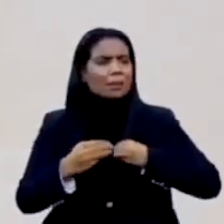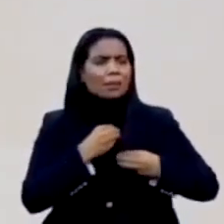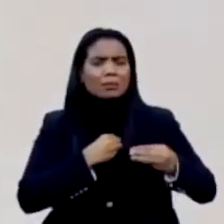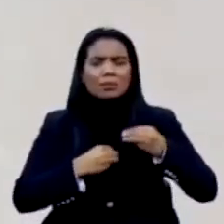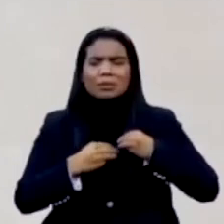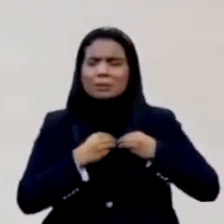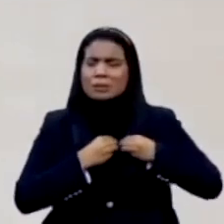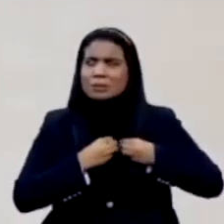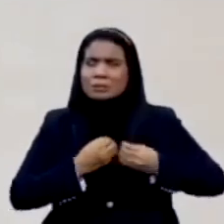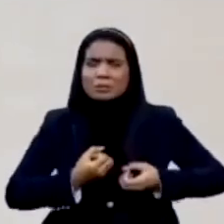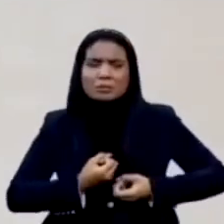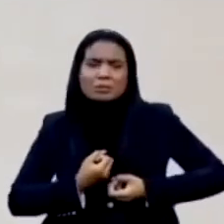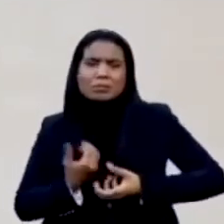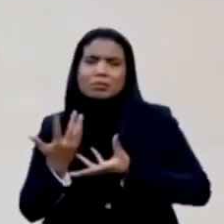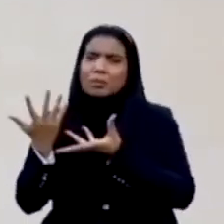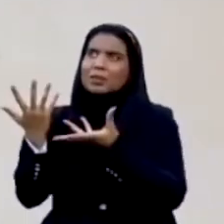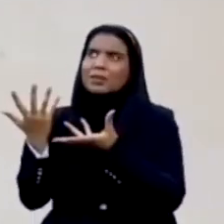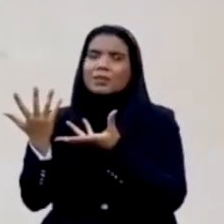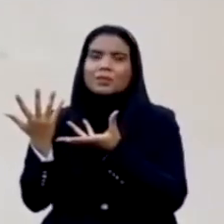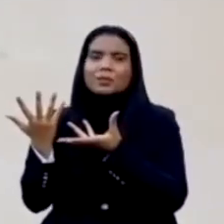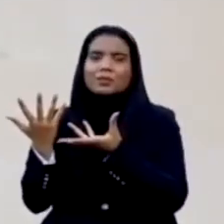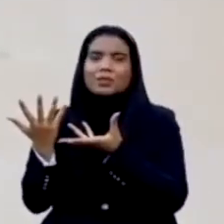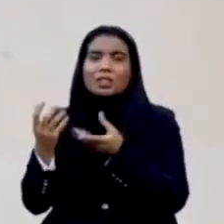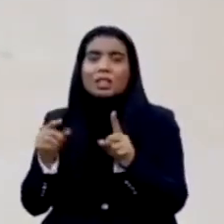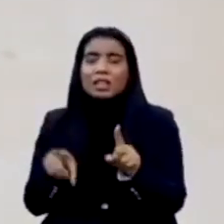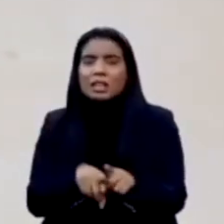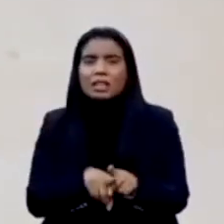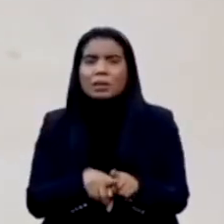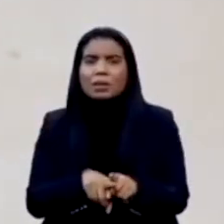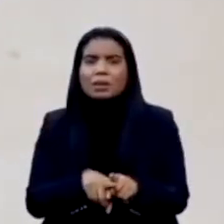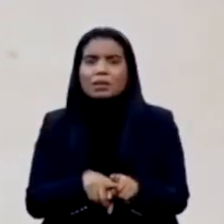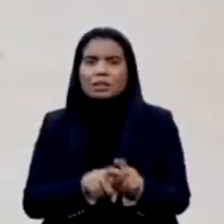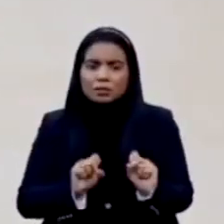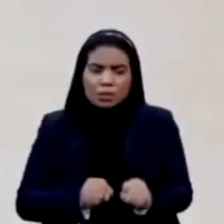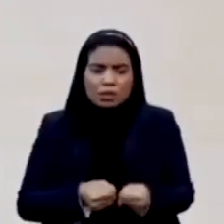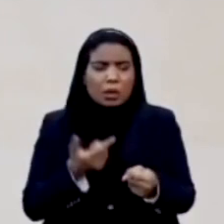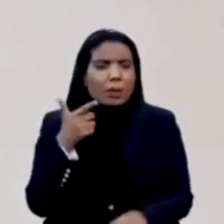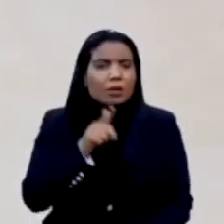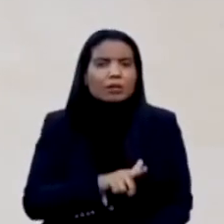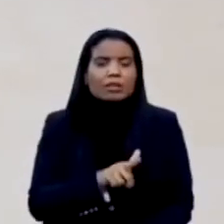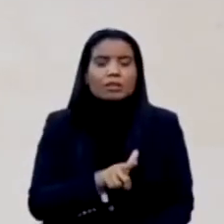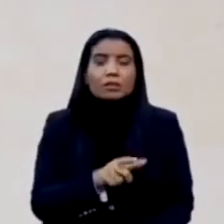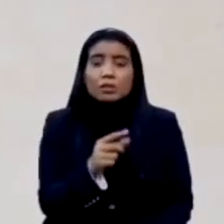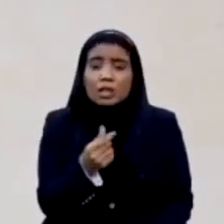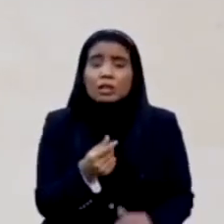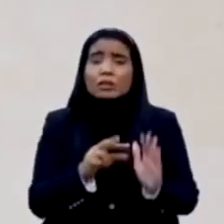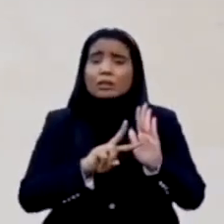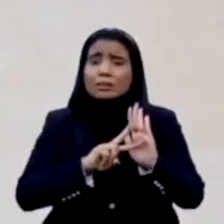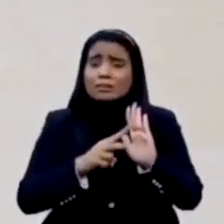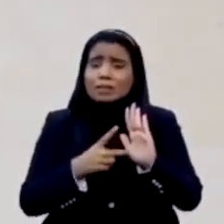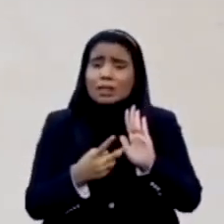materializando esa entrega a través del sacrificio financiero el espíritu santo